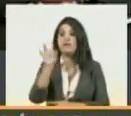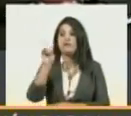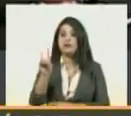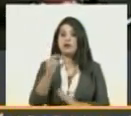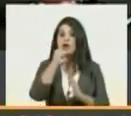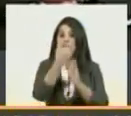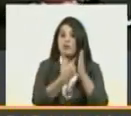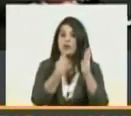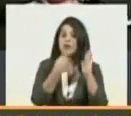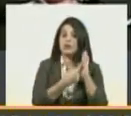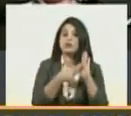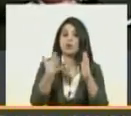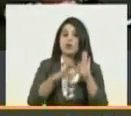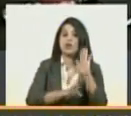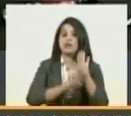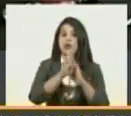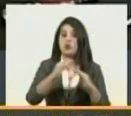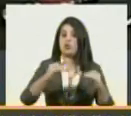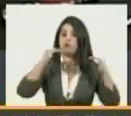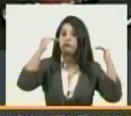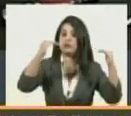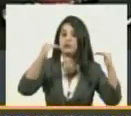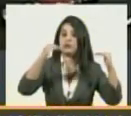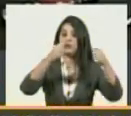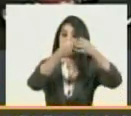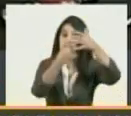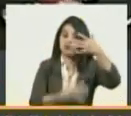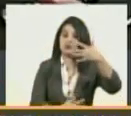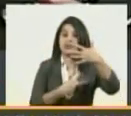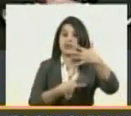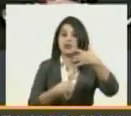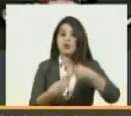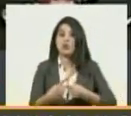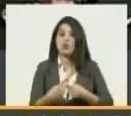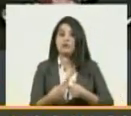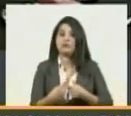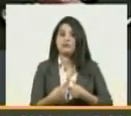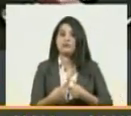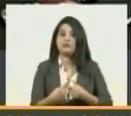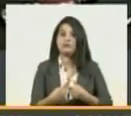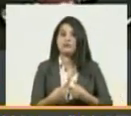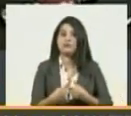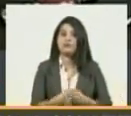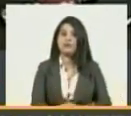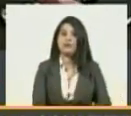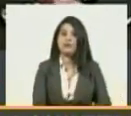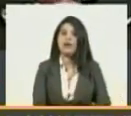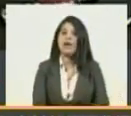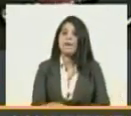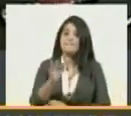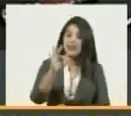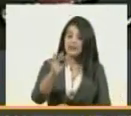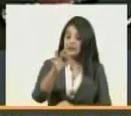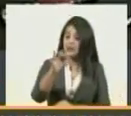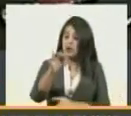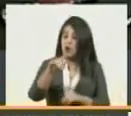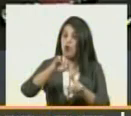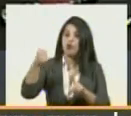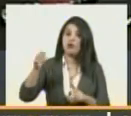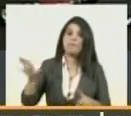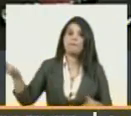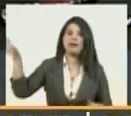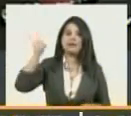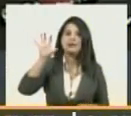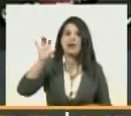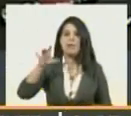alto índice de desarrollo humano en el puesto 71. Y muy lejos de Venezuela están los países que hoy